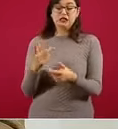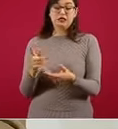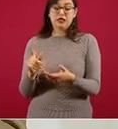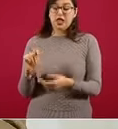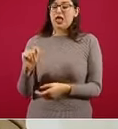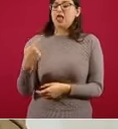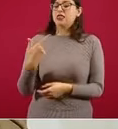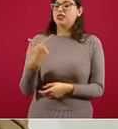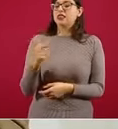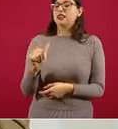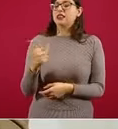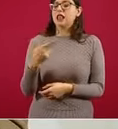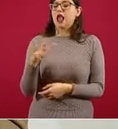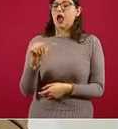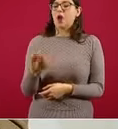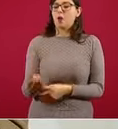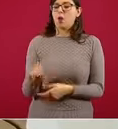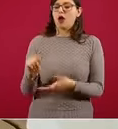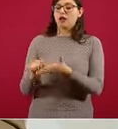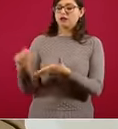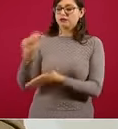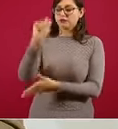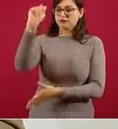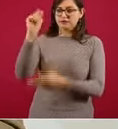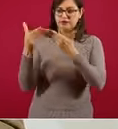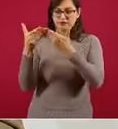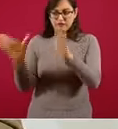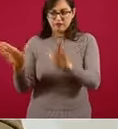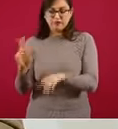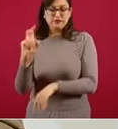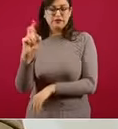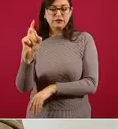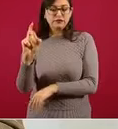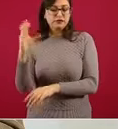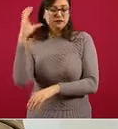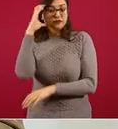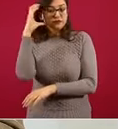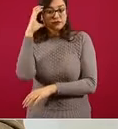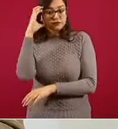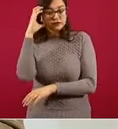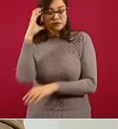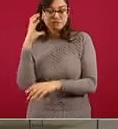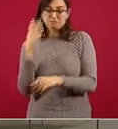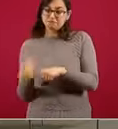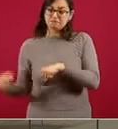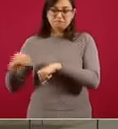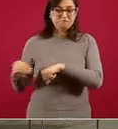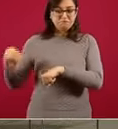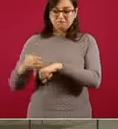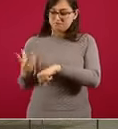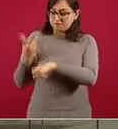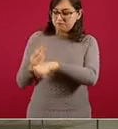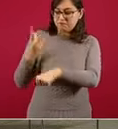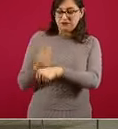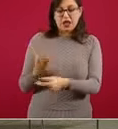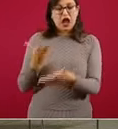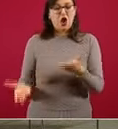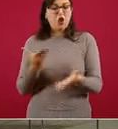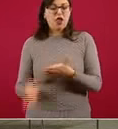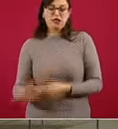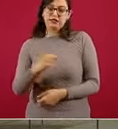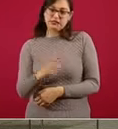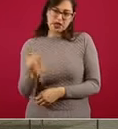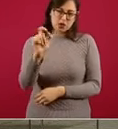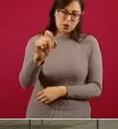abrió inicialmente con 30 camas y rápidamente se incrementó a las 120 camas. El IMSS ha